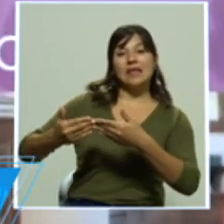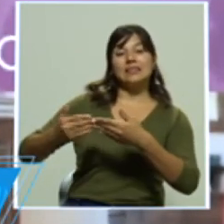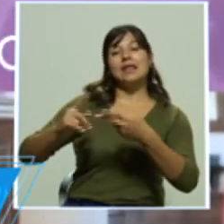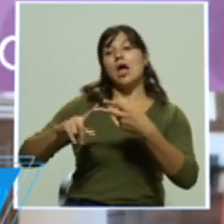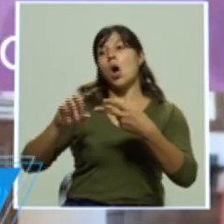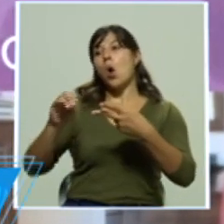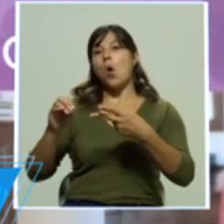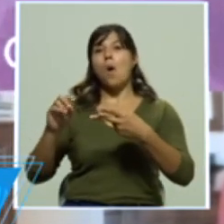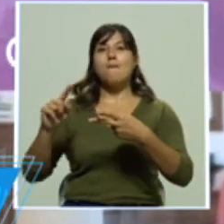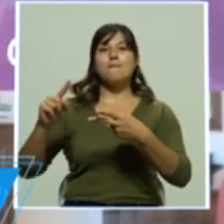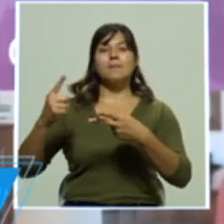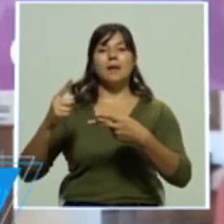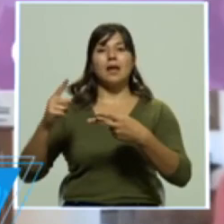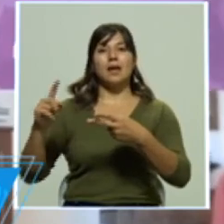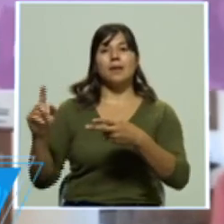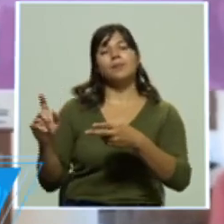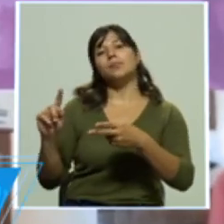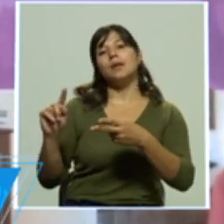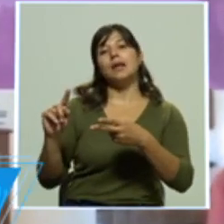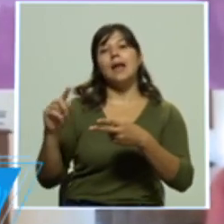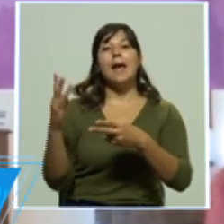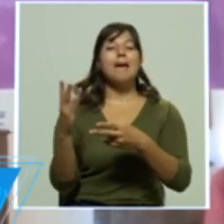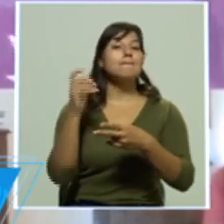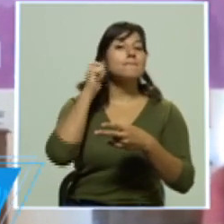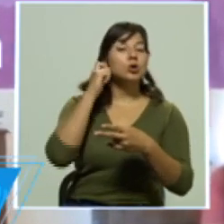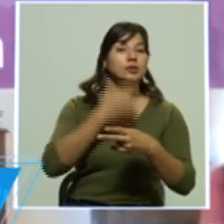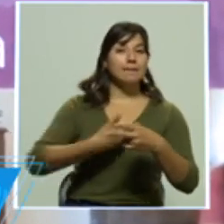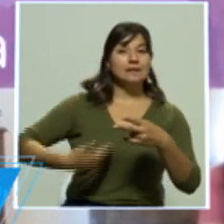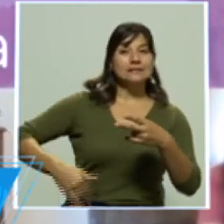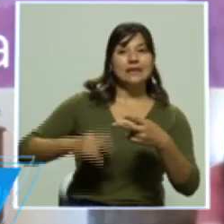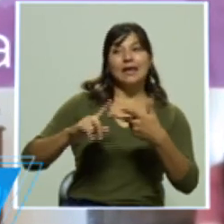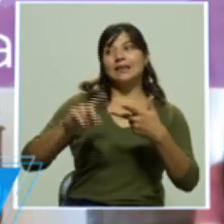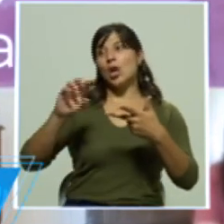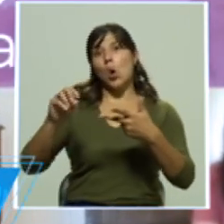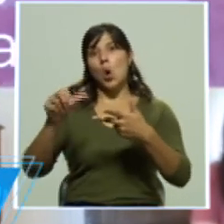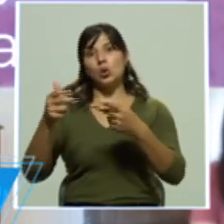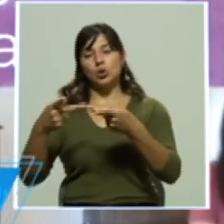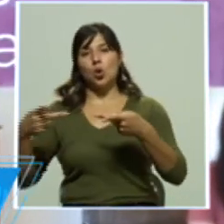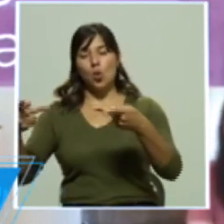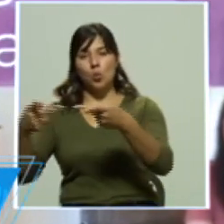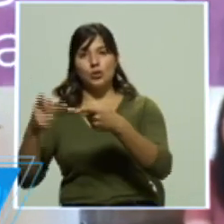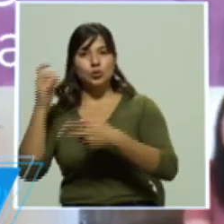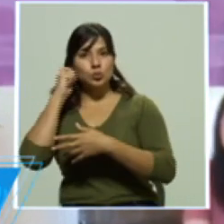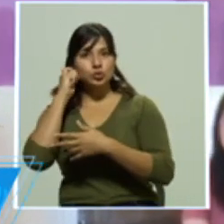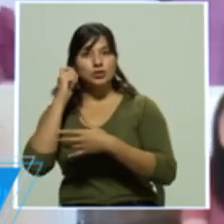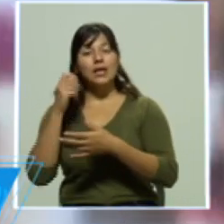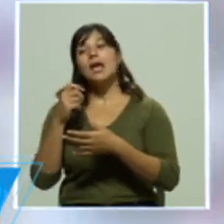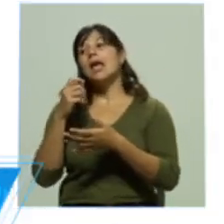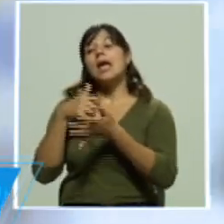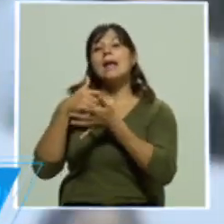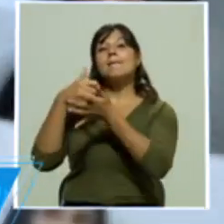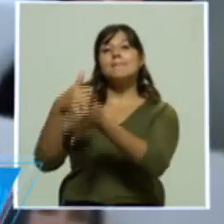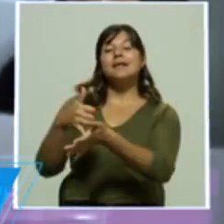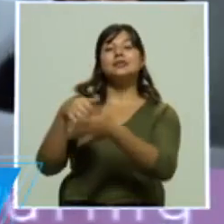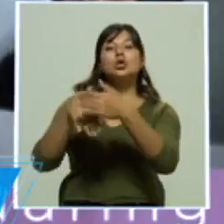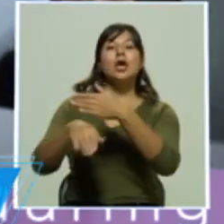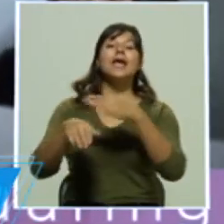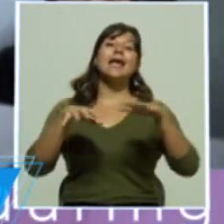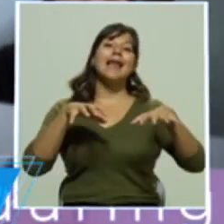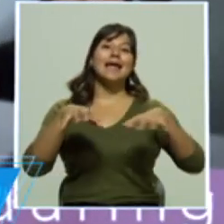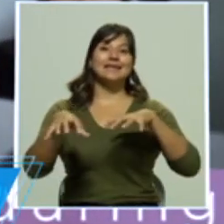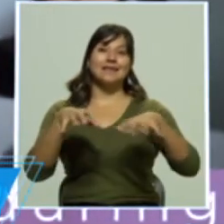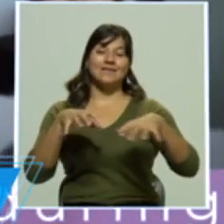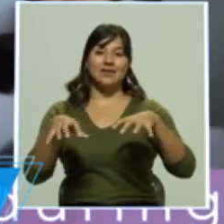techos políticos de cristal y alcanzan el escalón más alto del liderazgo político. El premio fue otorgado durante el Foro Global de